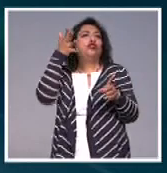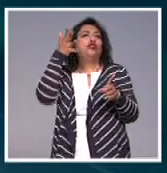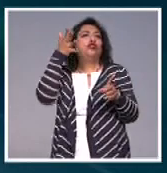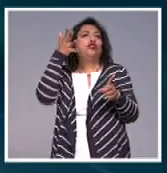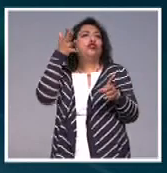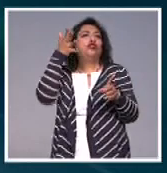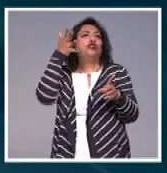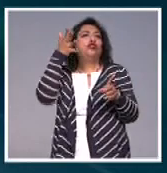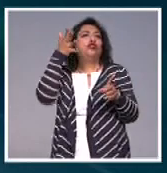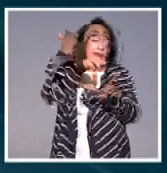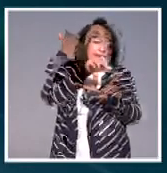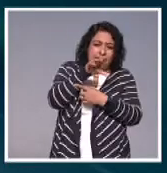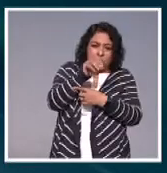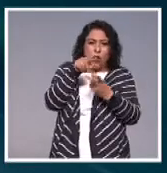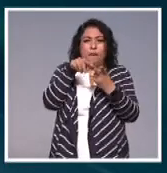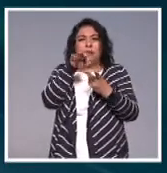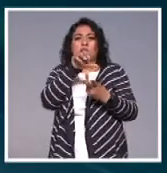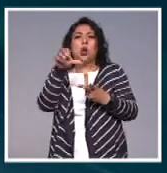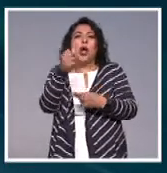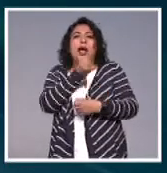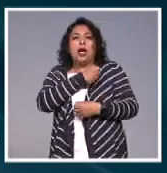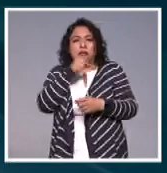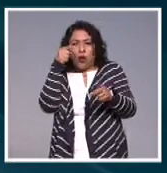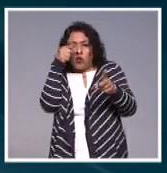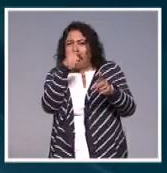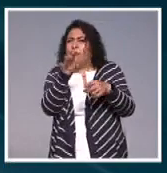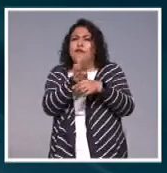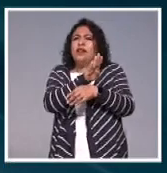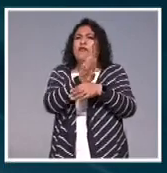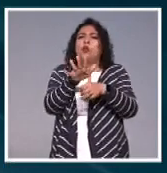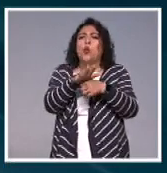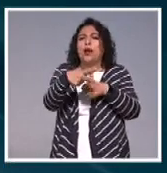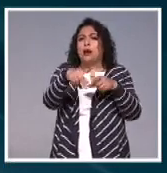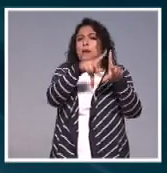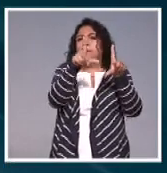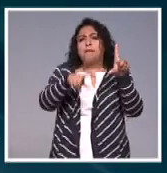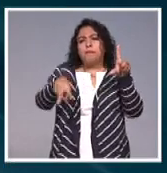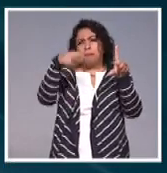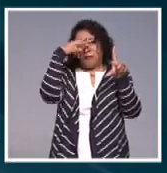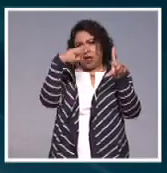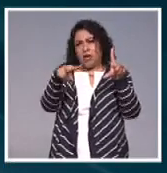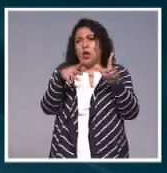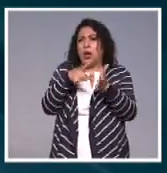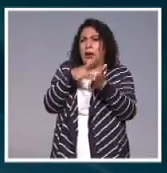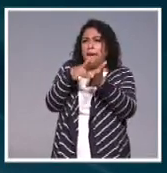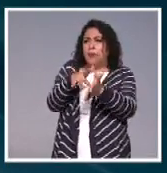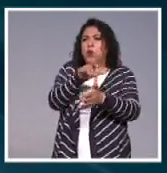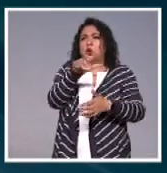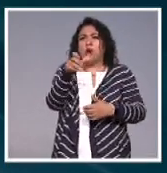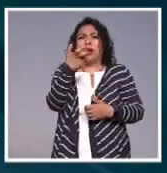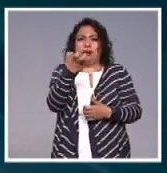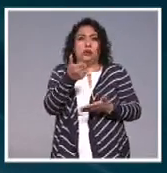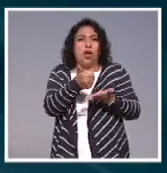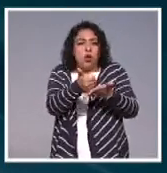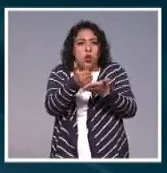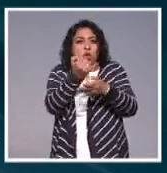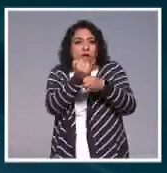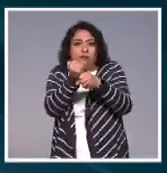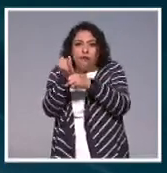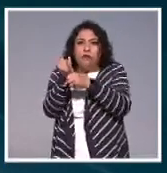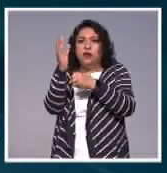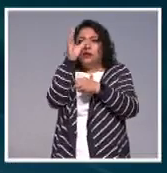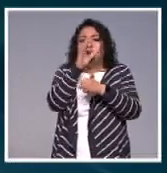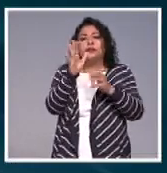nano y microtecnología enfocados en la salud y qué beneficios tendría México con el apoyo a este tipo de investigaciones